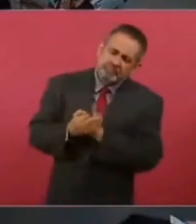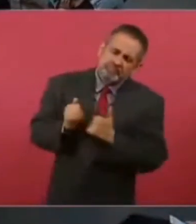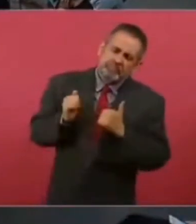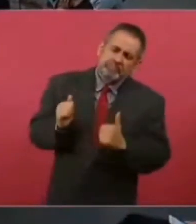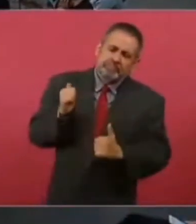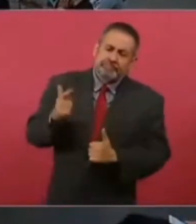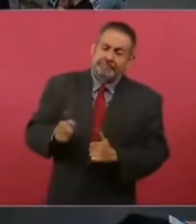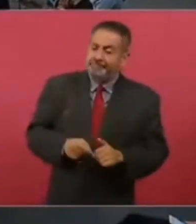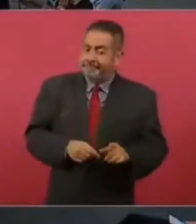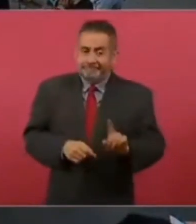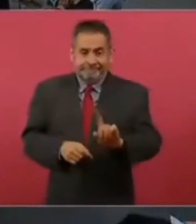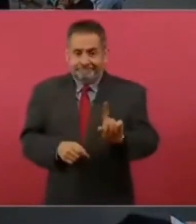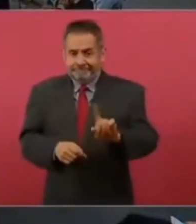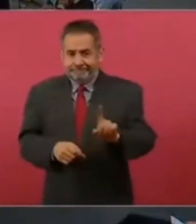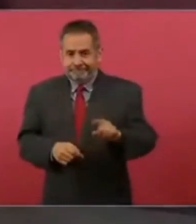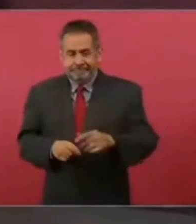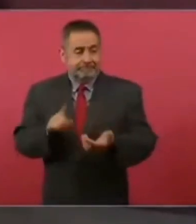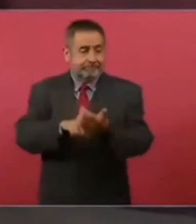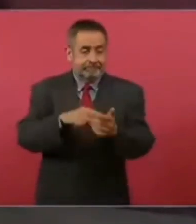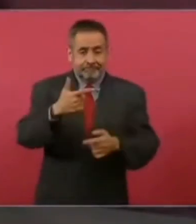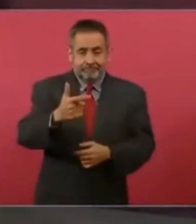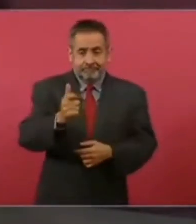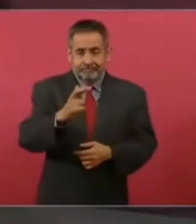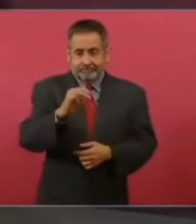tienen a García Luna